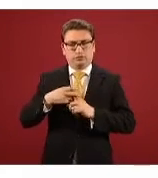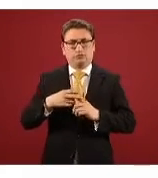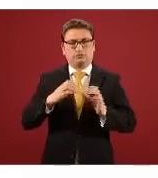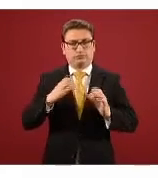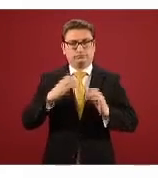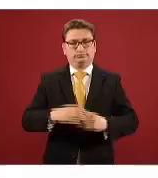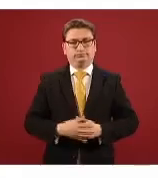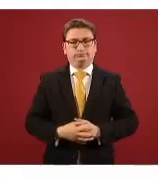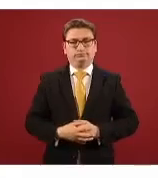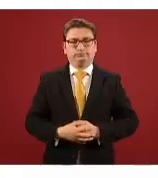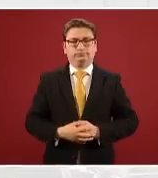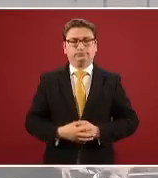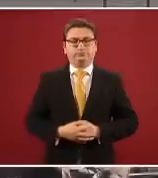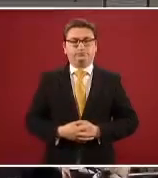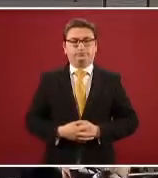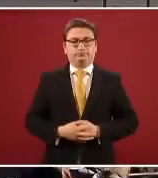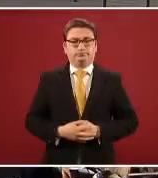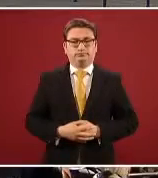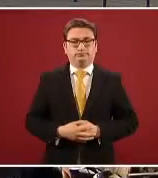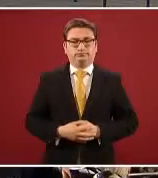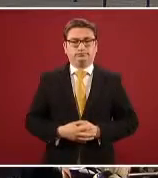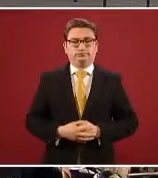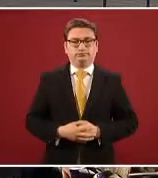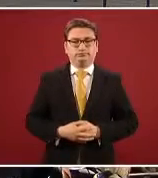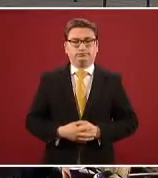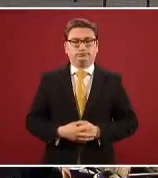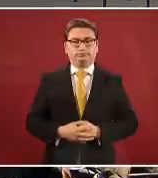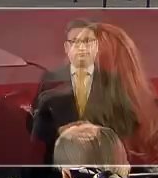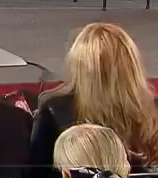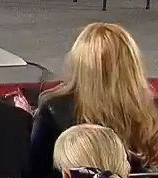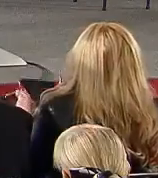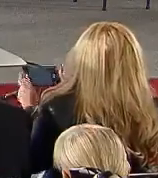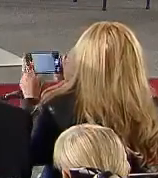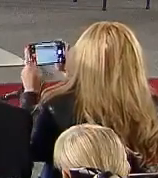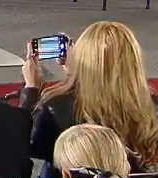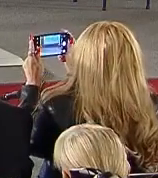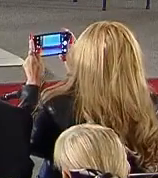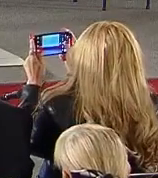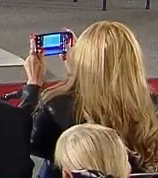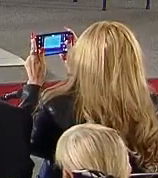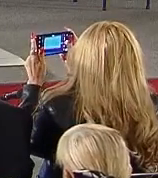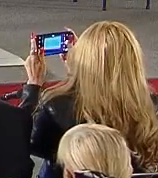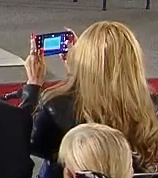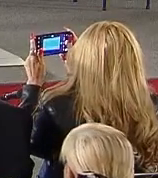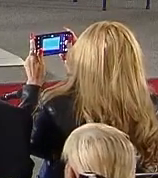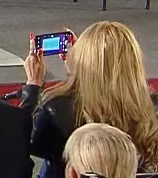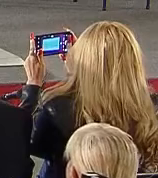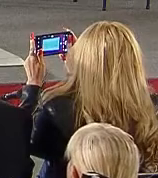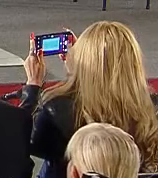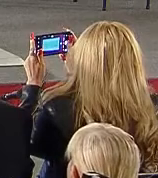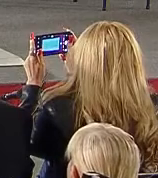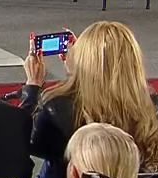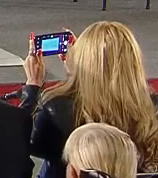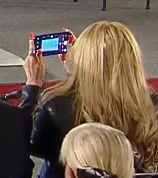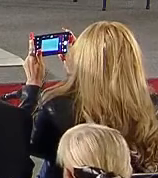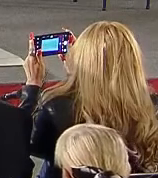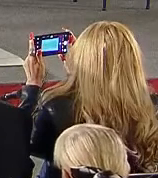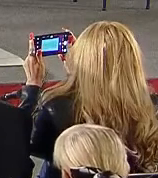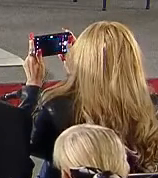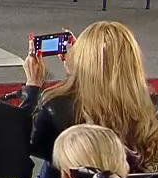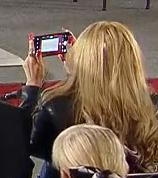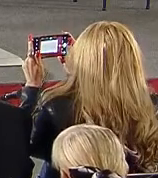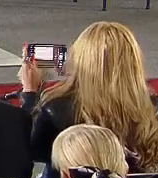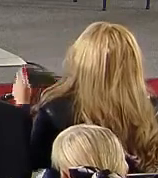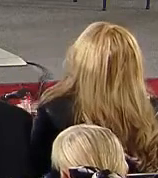de migrantes. Adelante, por favor. En el tema de robo de hidrocarburos, este es un caso de narcotráfico